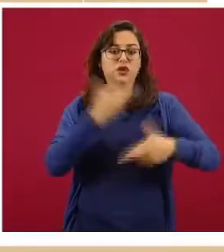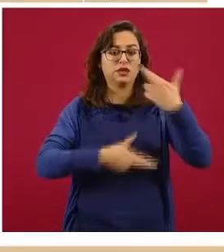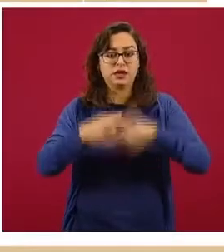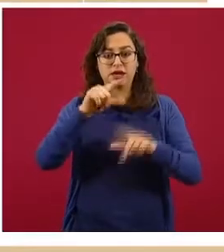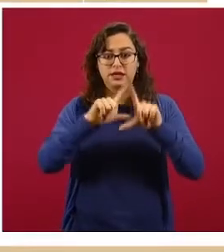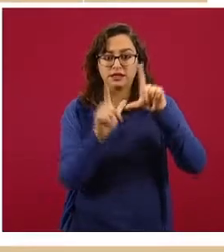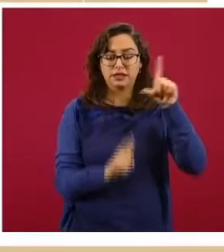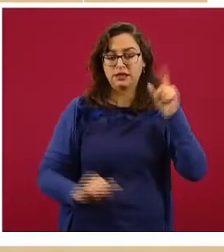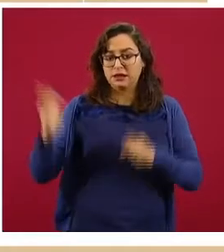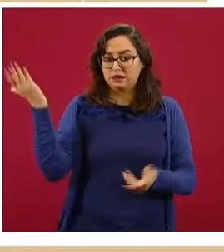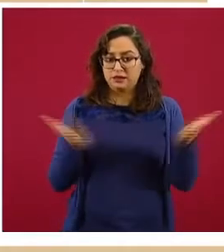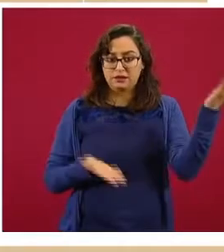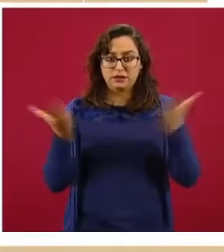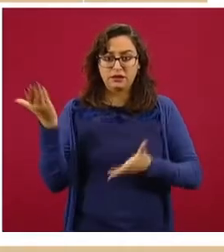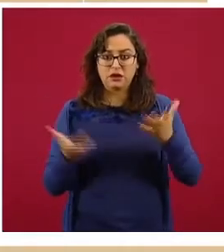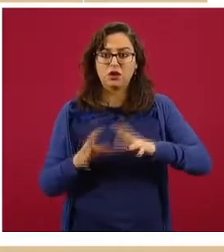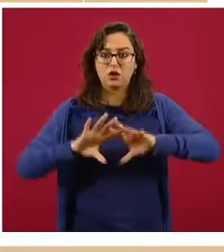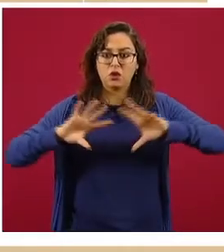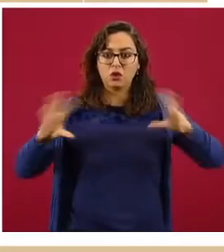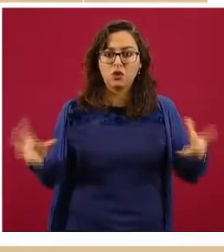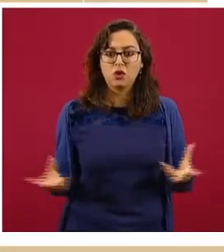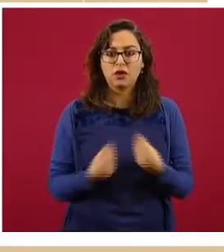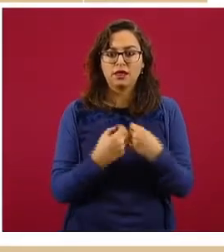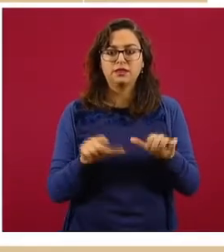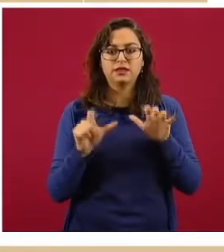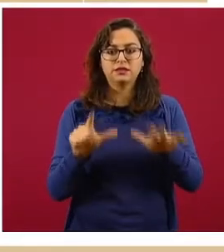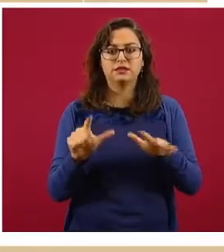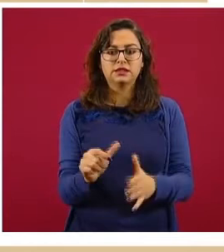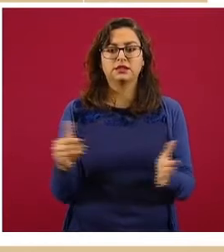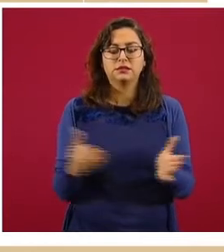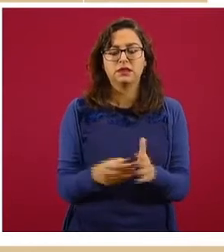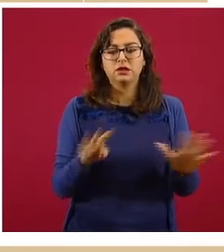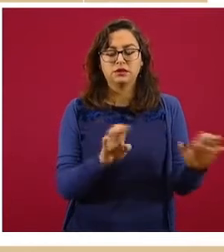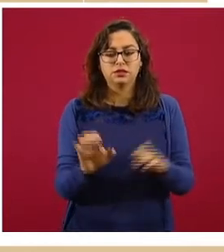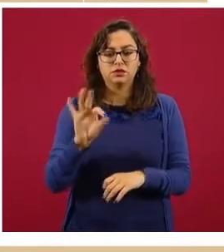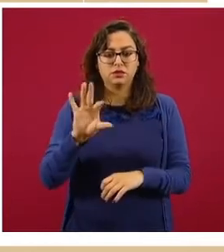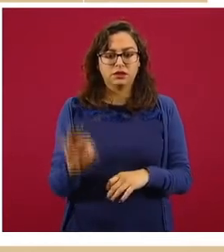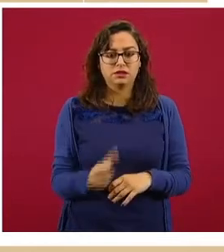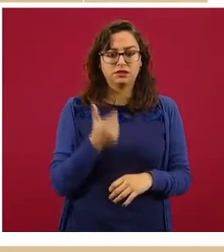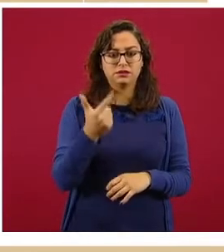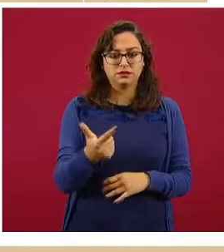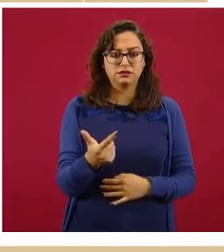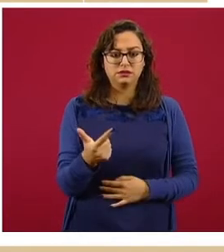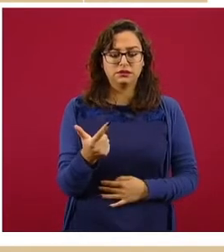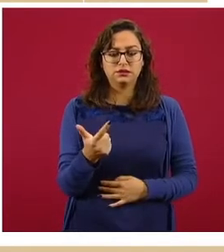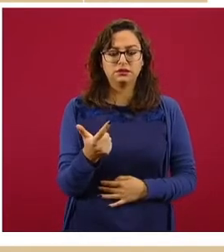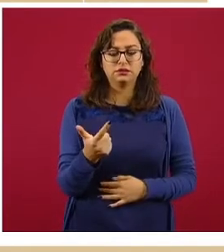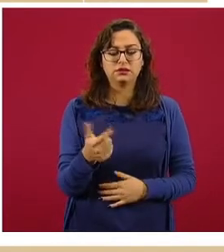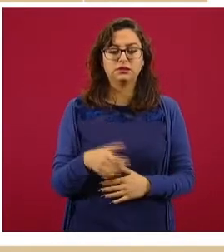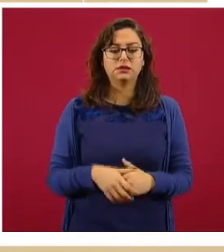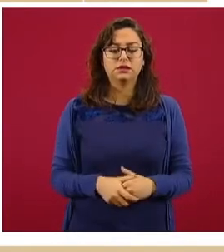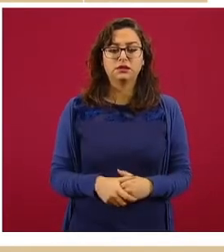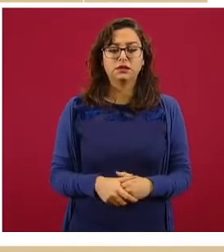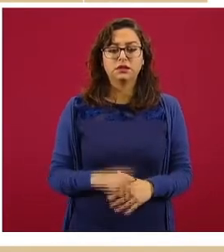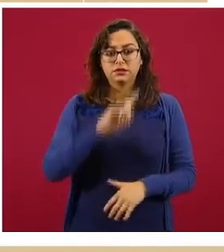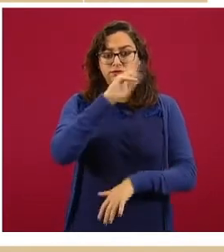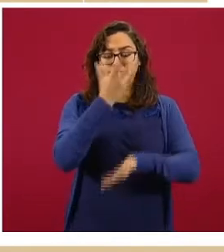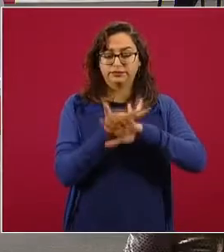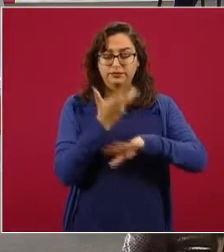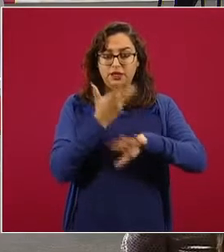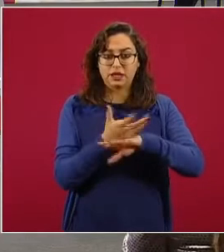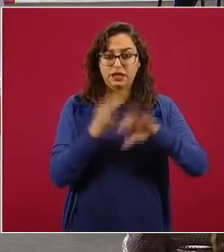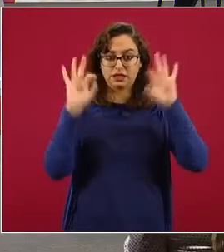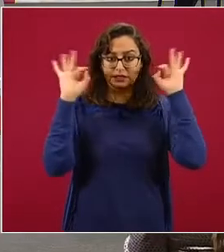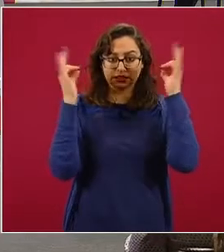son 17,947 mexicanas y mexicanos. La siguiente, por favor. Atención consular en Estados Unidos, las